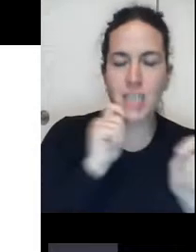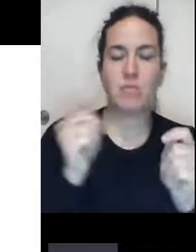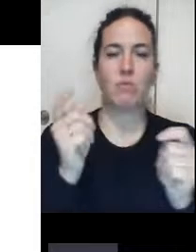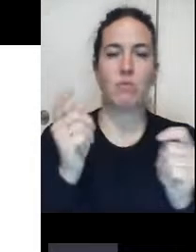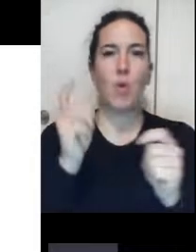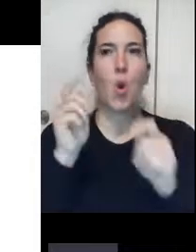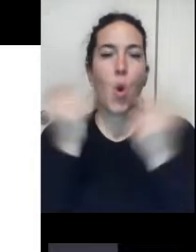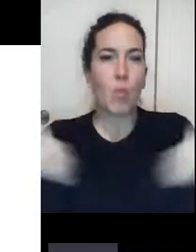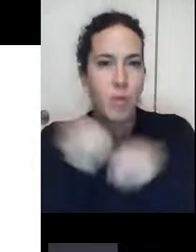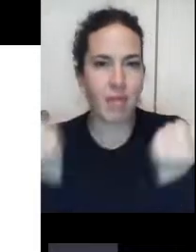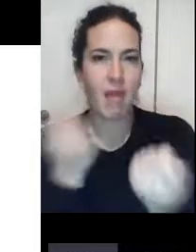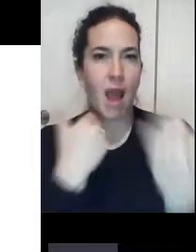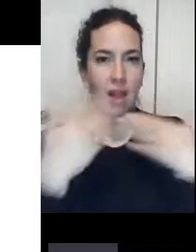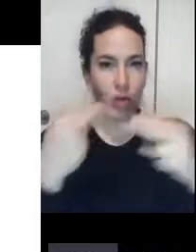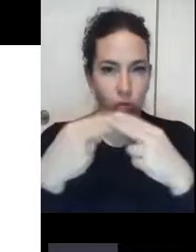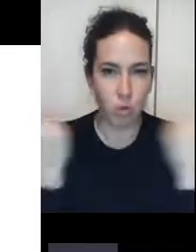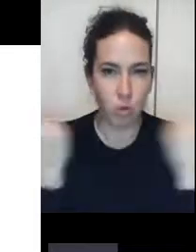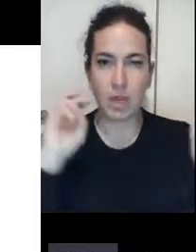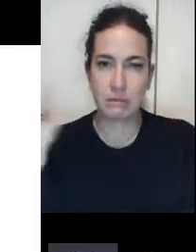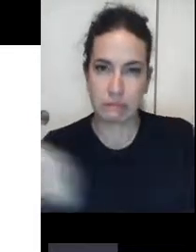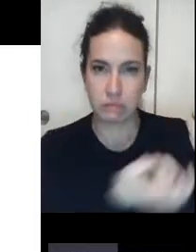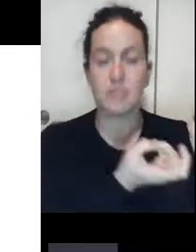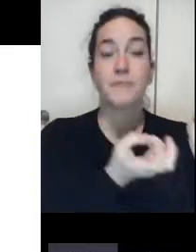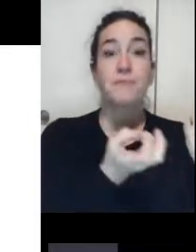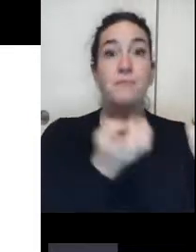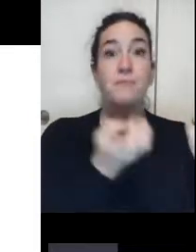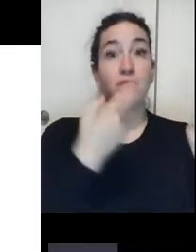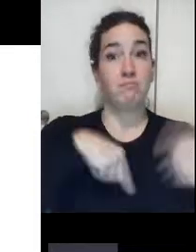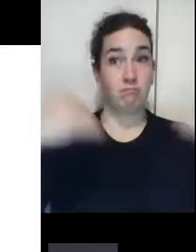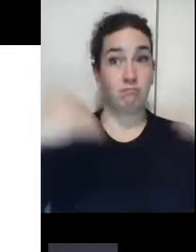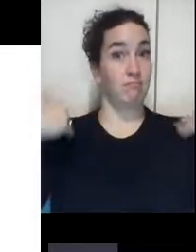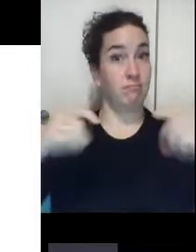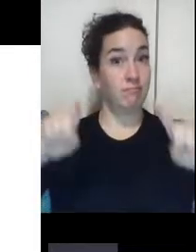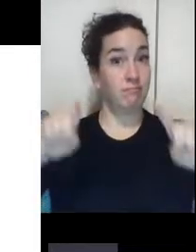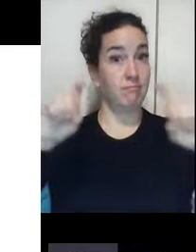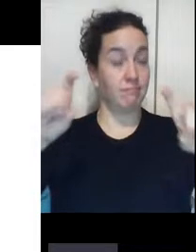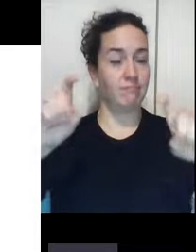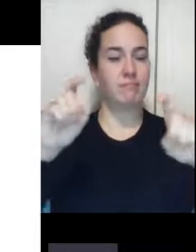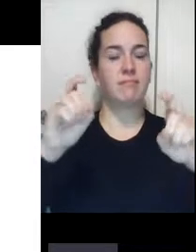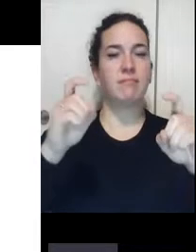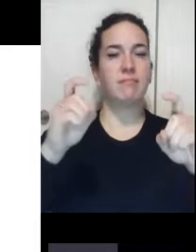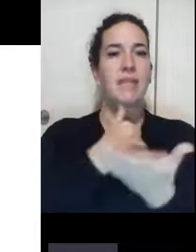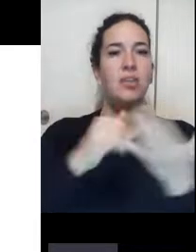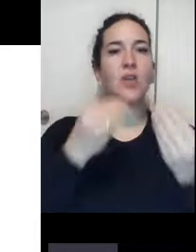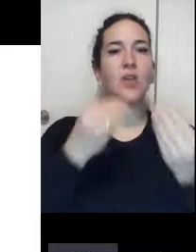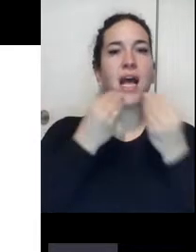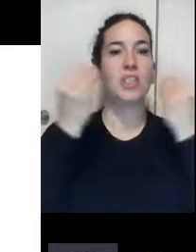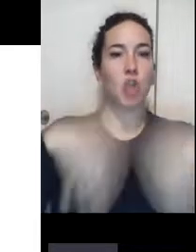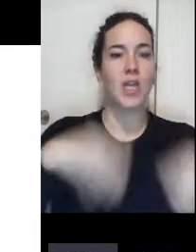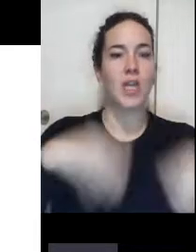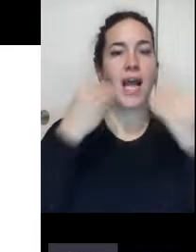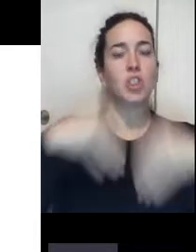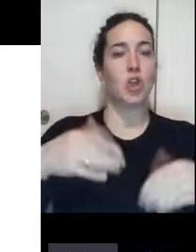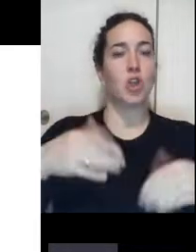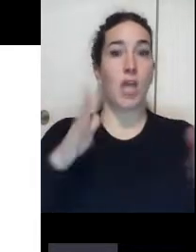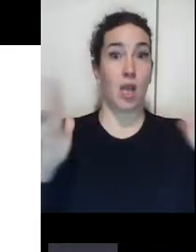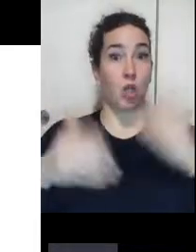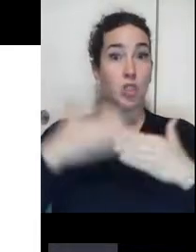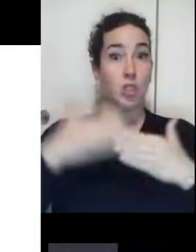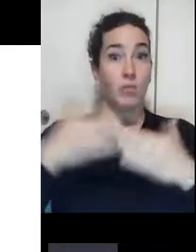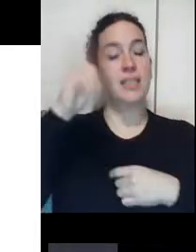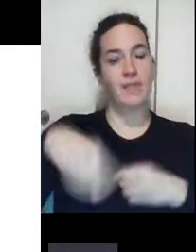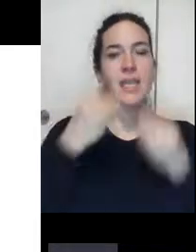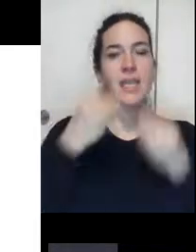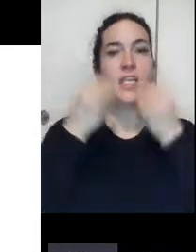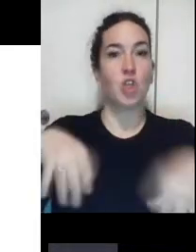publicidad y relaciones públicas, en donde impartimos las asignaturas de historia, historia contemporánea, historia del arte, y por tanto